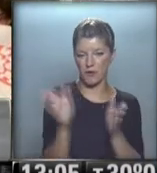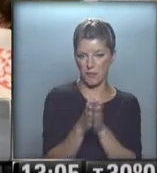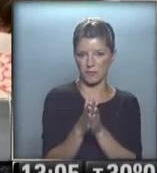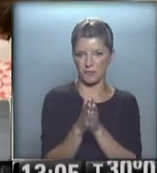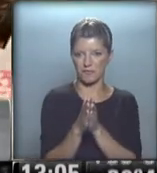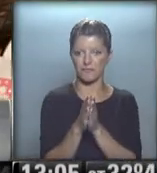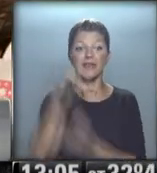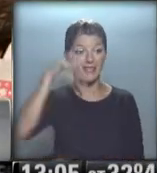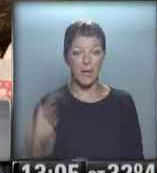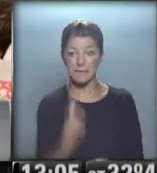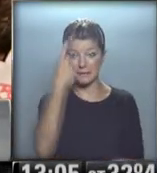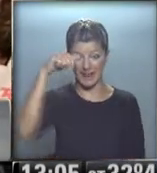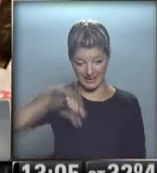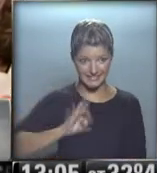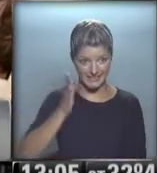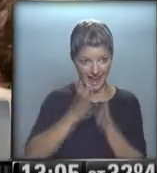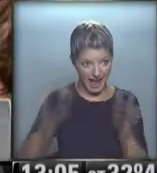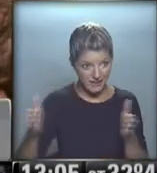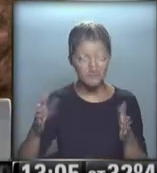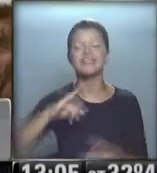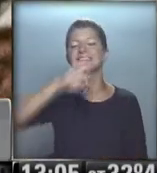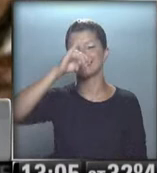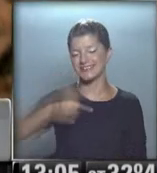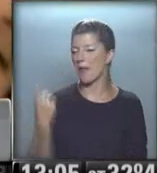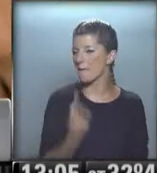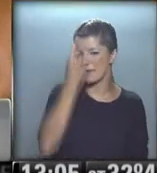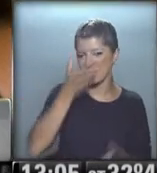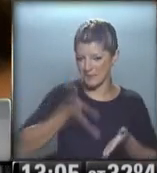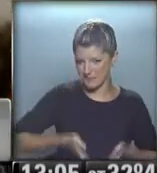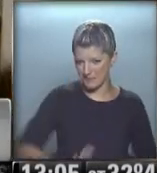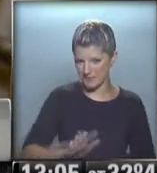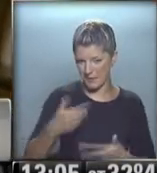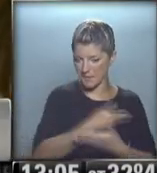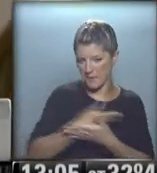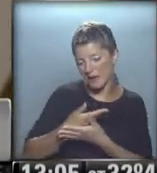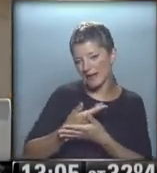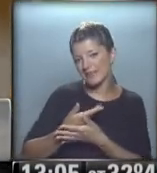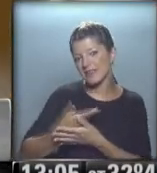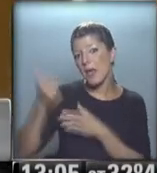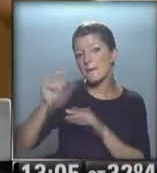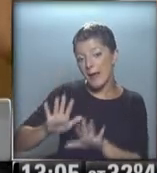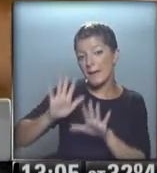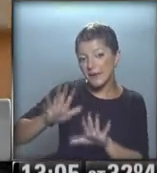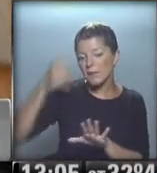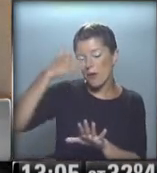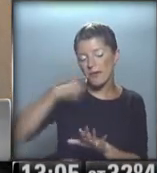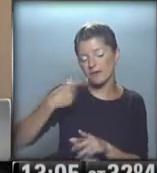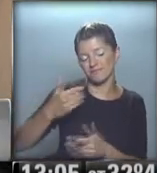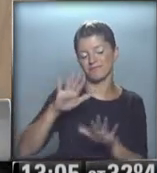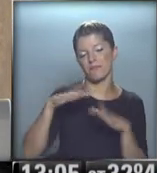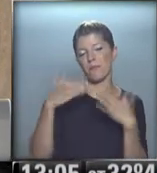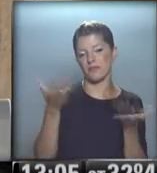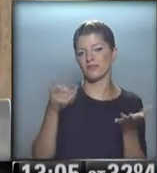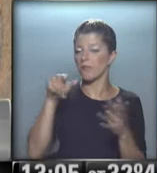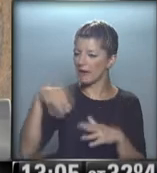¿La primera del año? La primera, sí, sí, la primera. Se hizo esperar y valió la pena, el